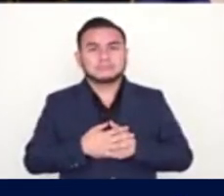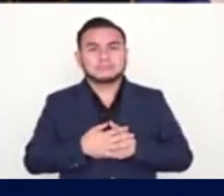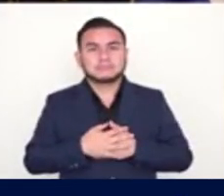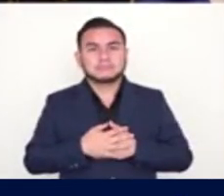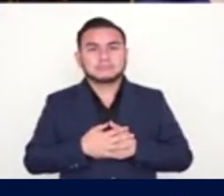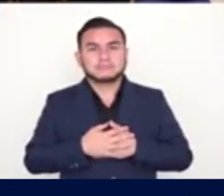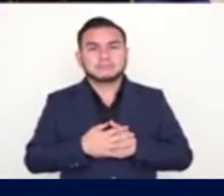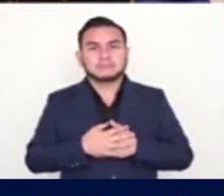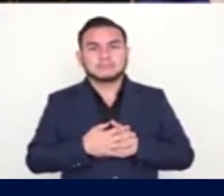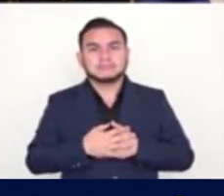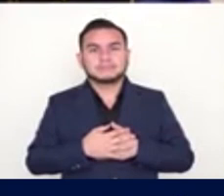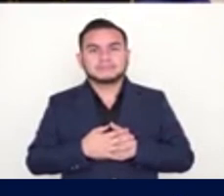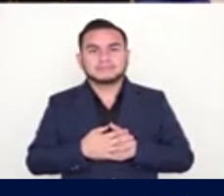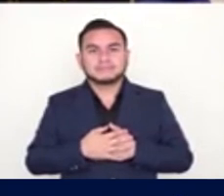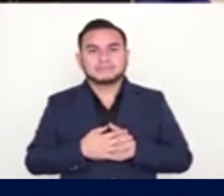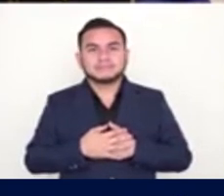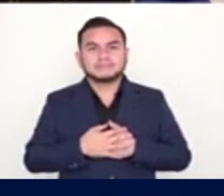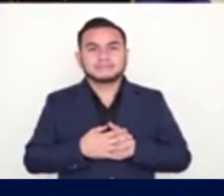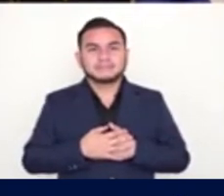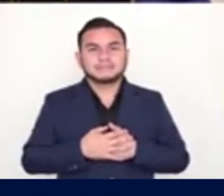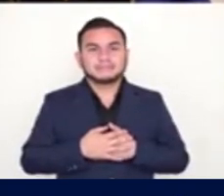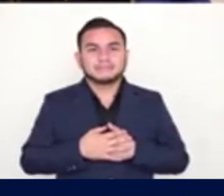Dele.